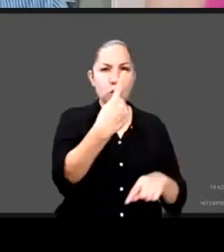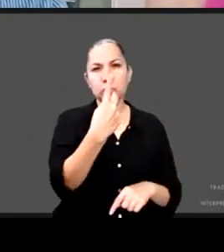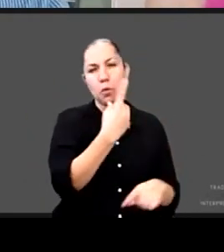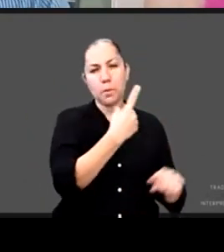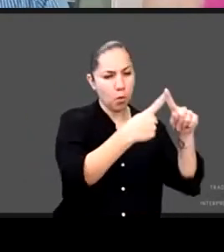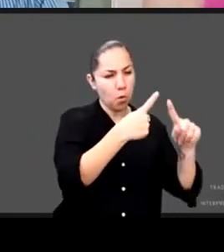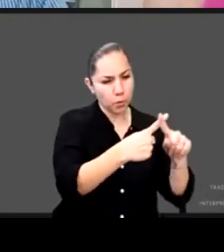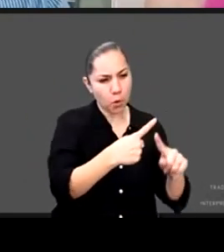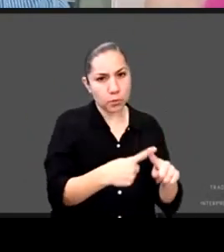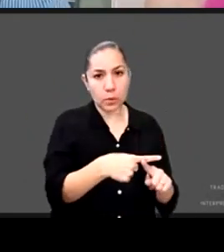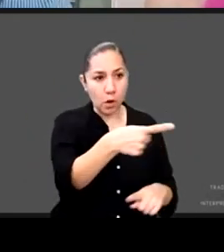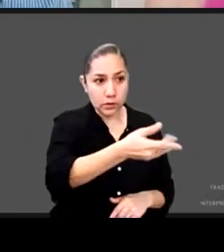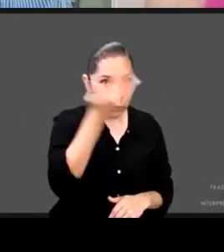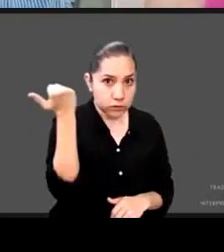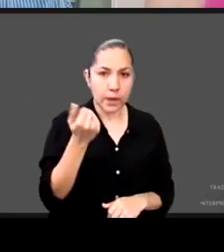Entonces preguntémonos